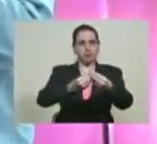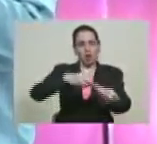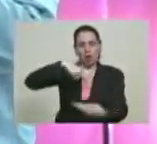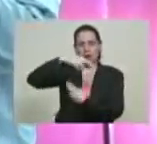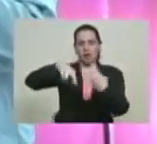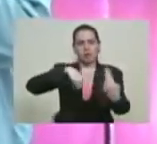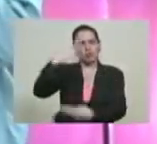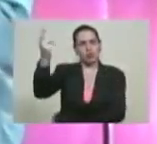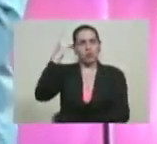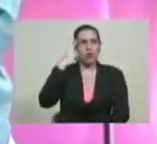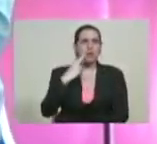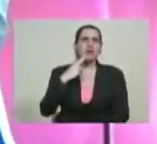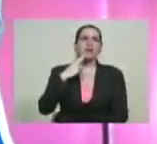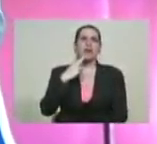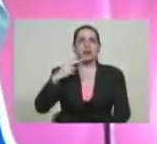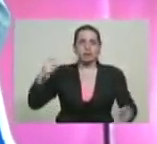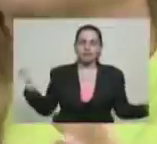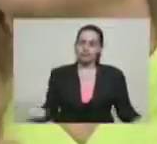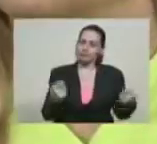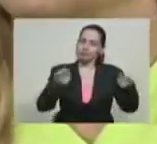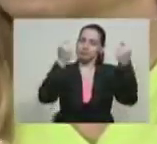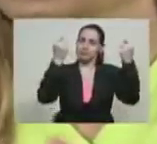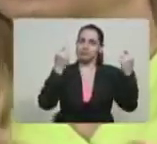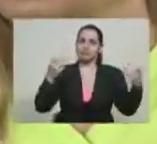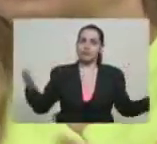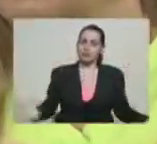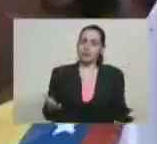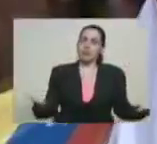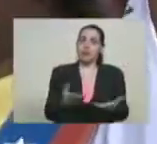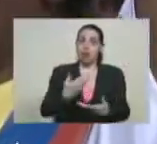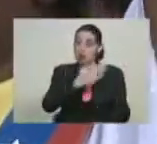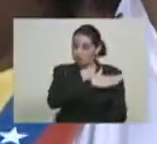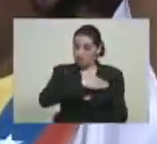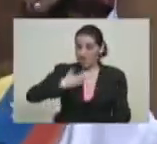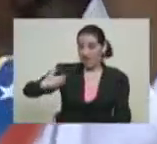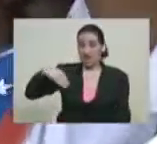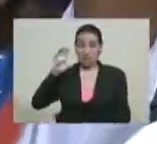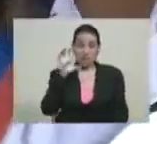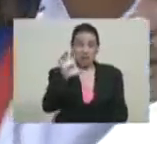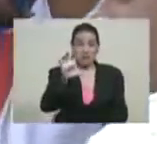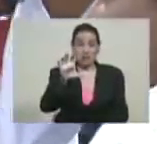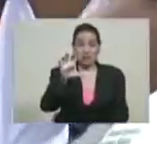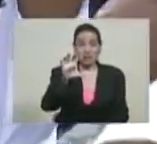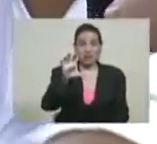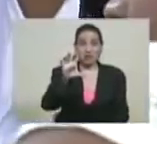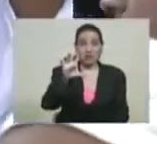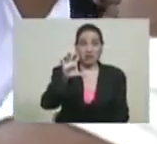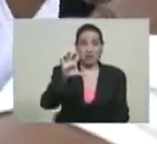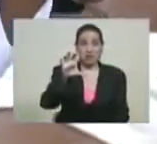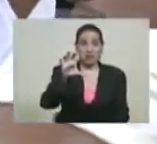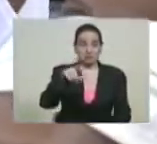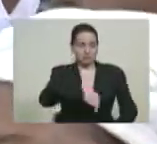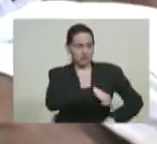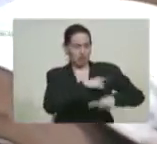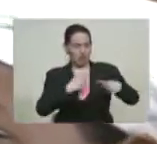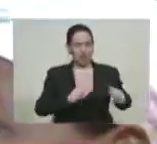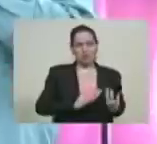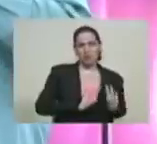revolución bolivariana! Los que quieran patria, vamos de corazón,